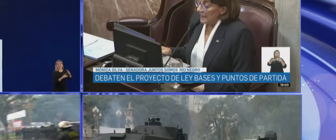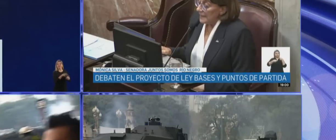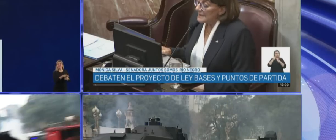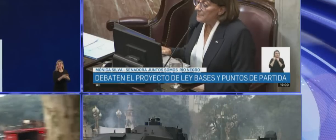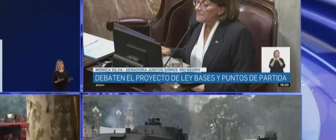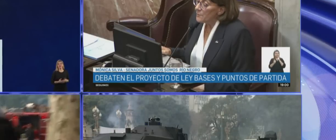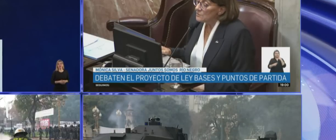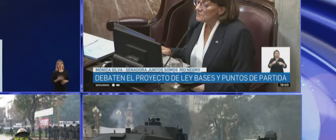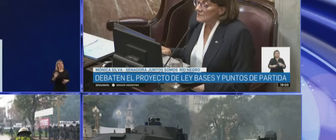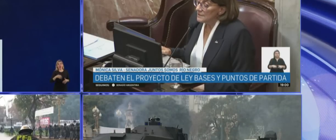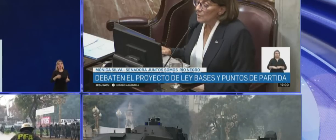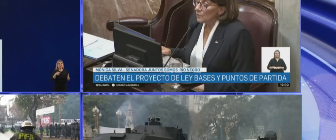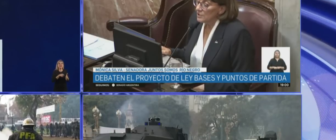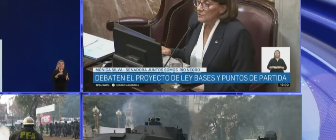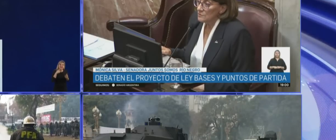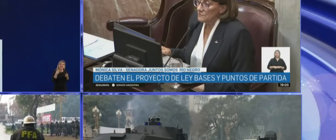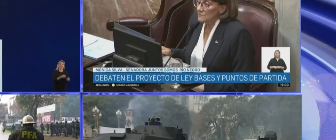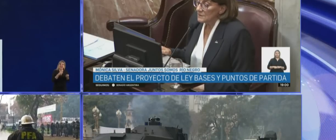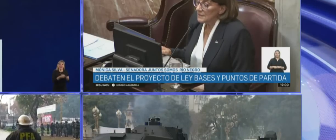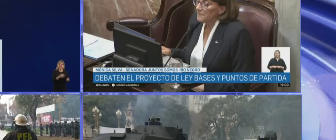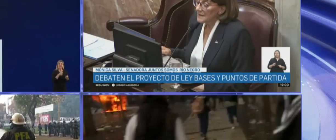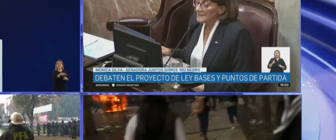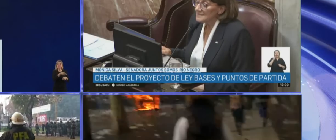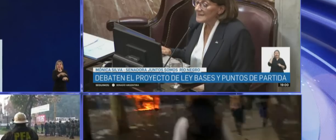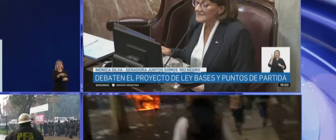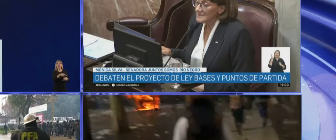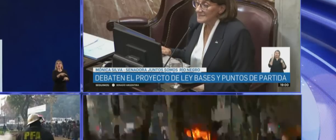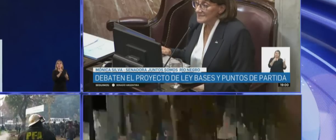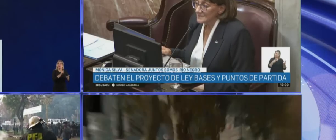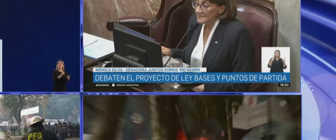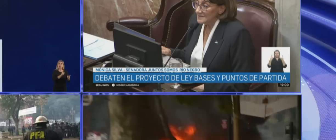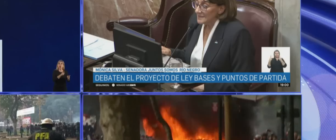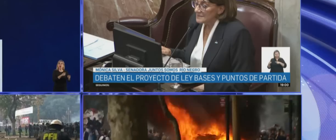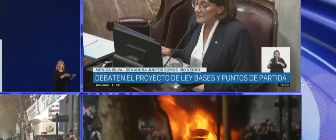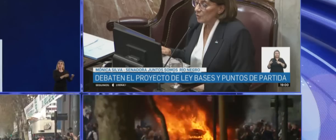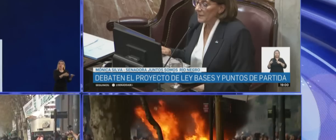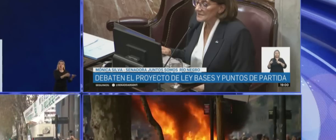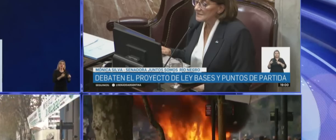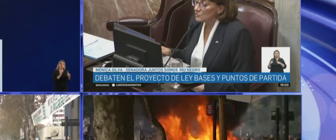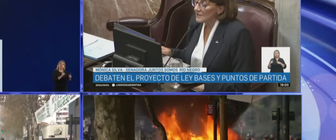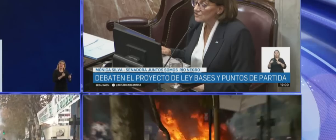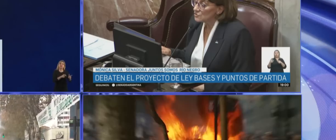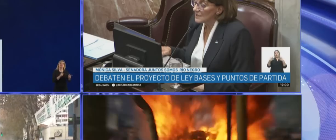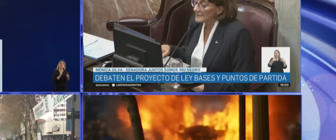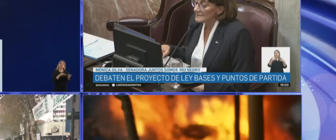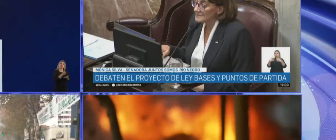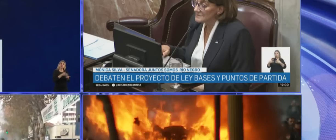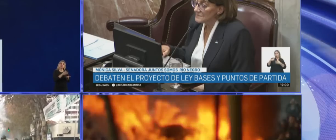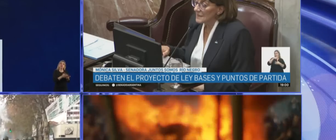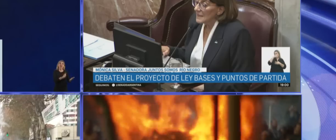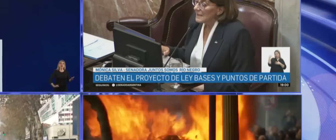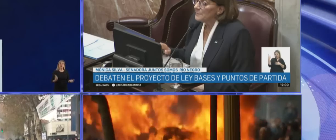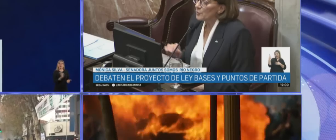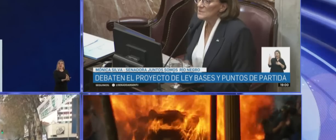Podemos insistir por el camino que nos trajo hasta acá, insistir con el modelo del Estado presente, pero que realmente solo está presente